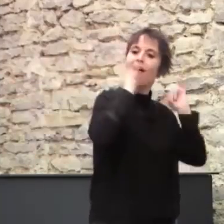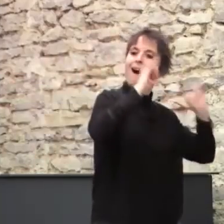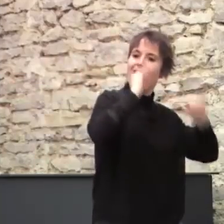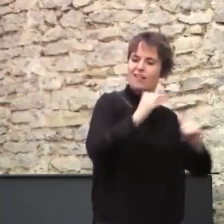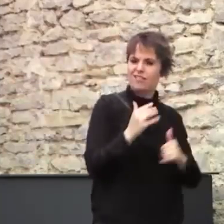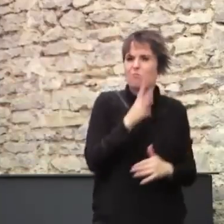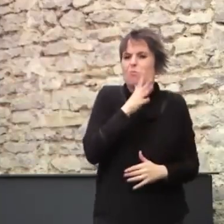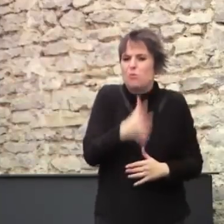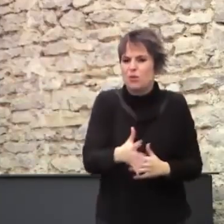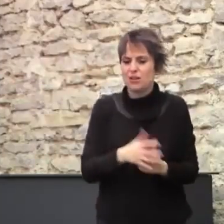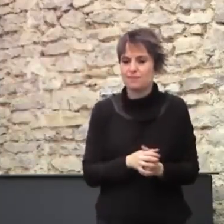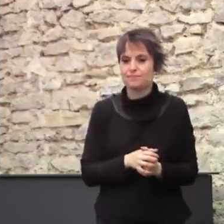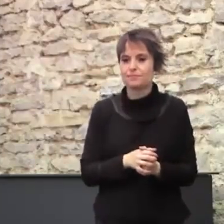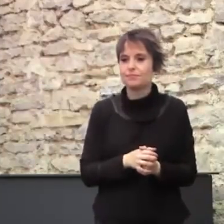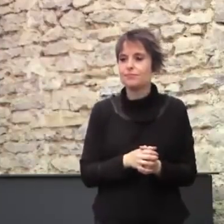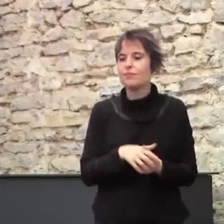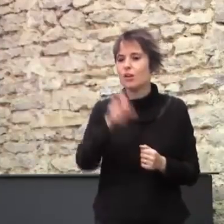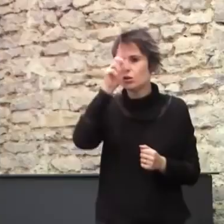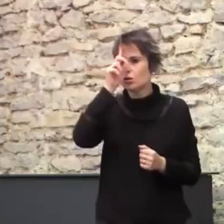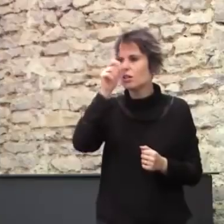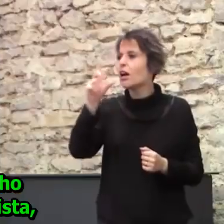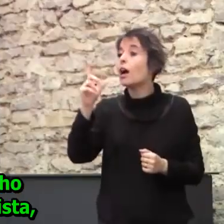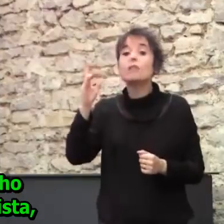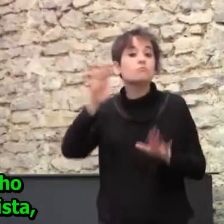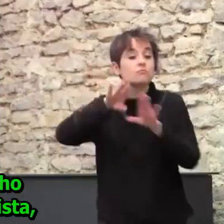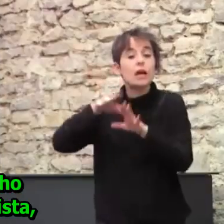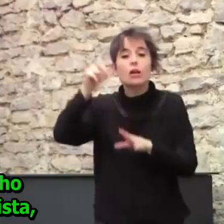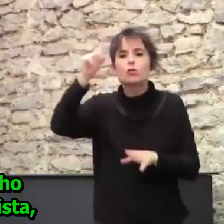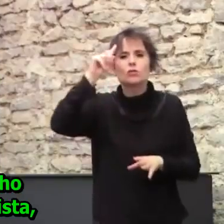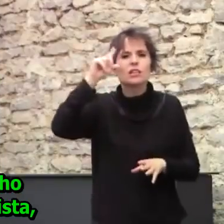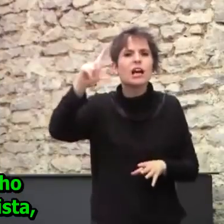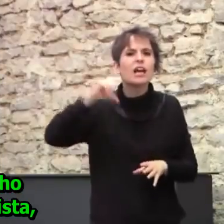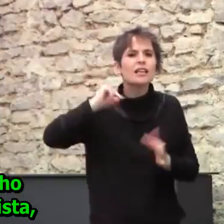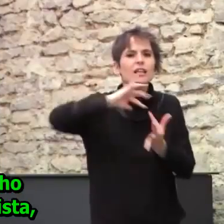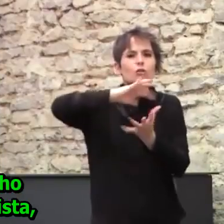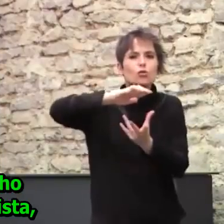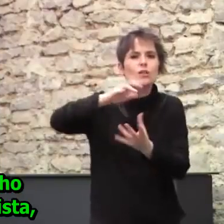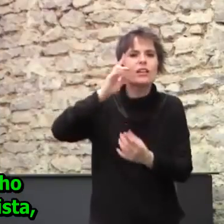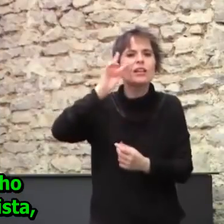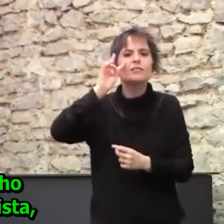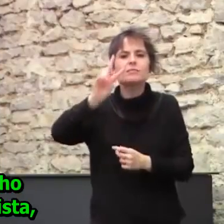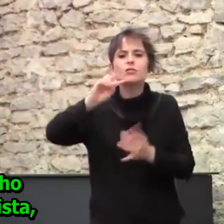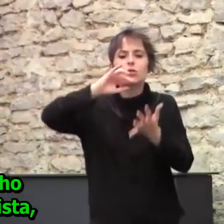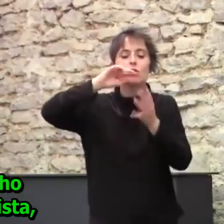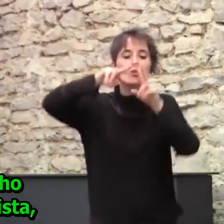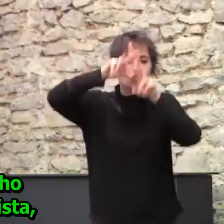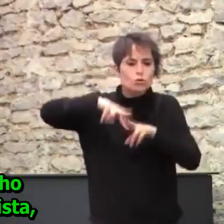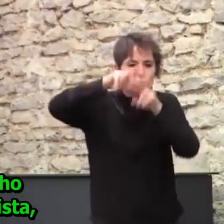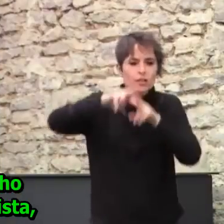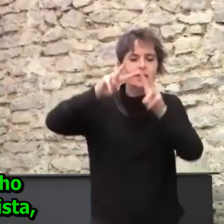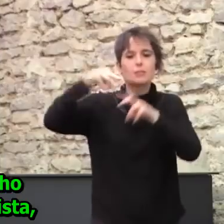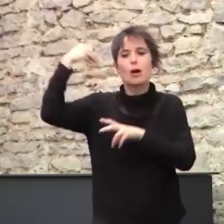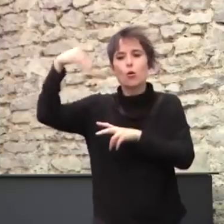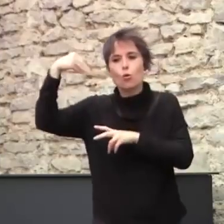Y bueno, pues no sé si habéis visto ayer en las noticias, hablaron de un estudio que han hecho sobre la juventud y la